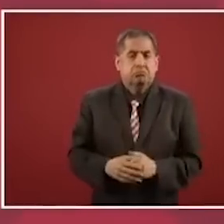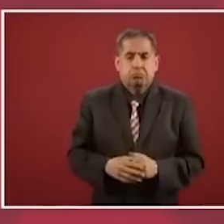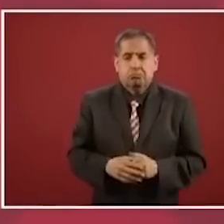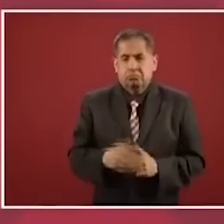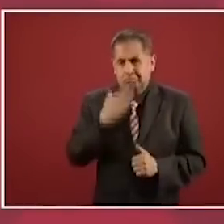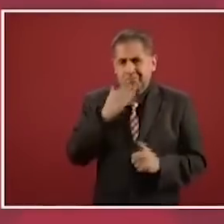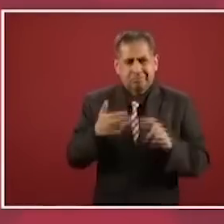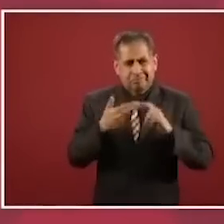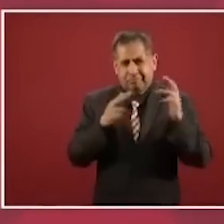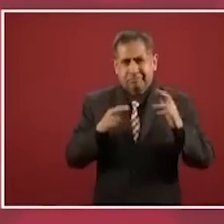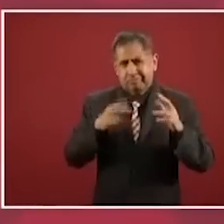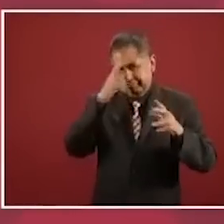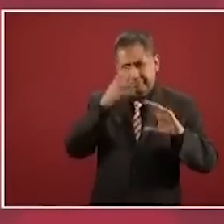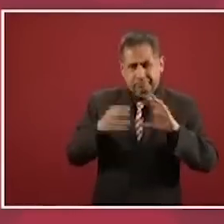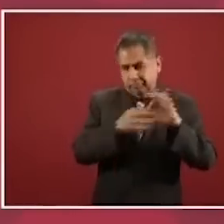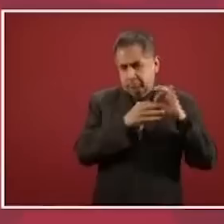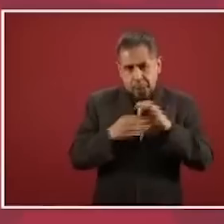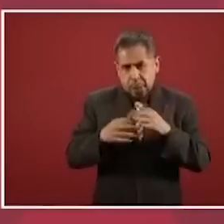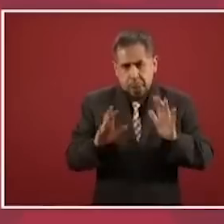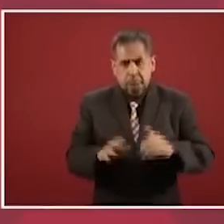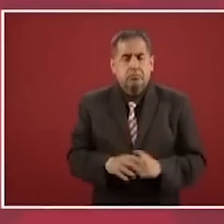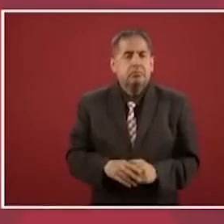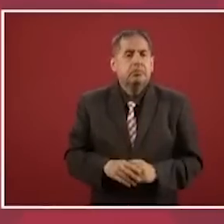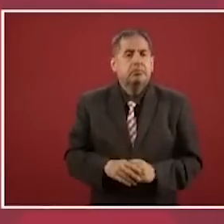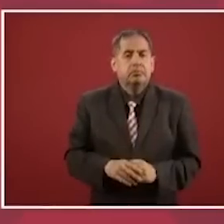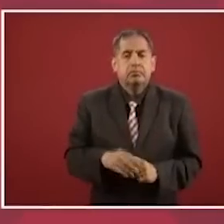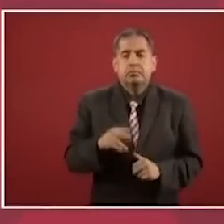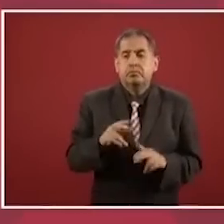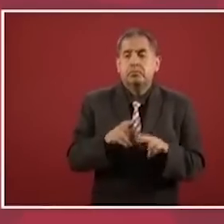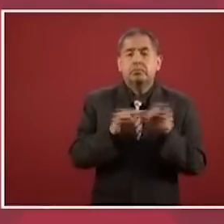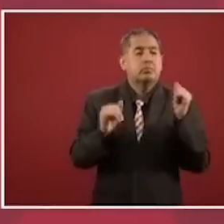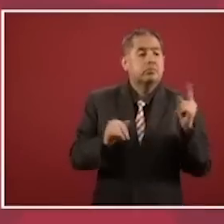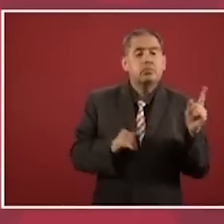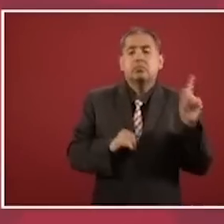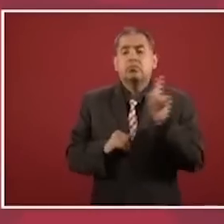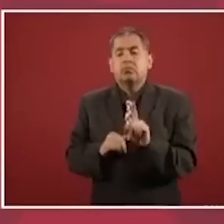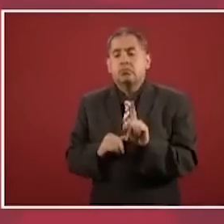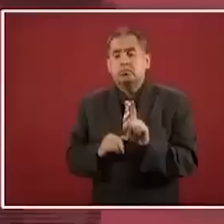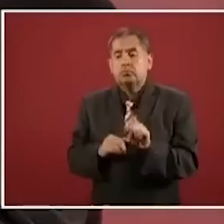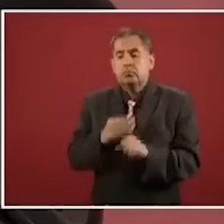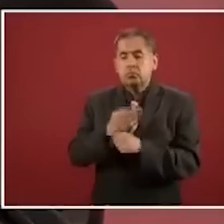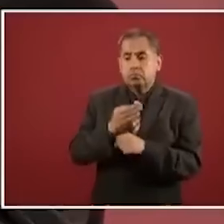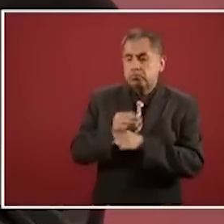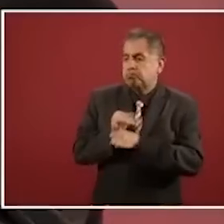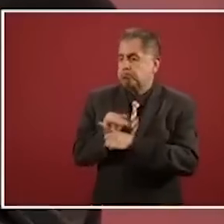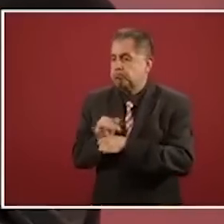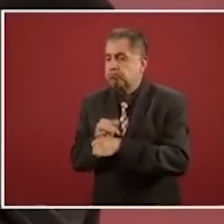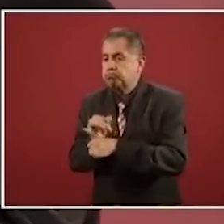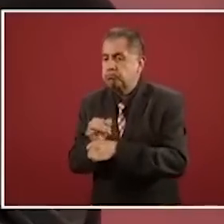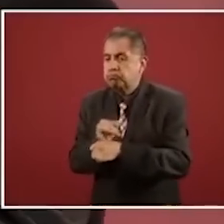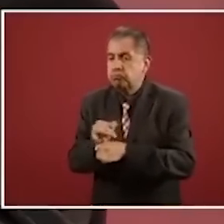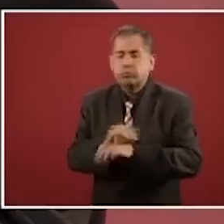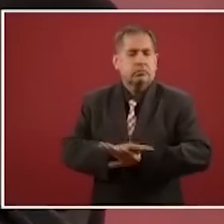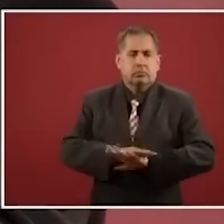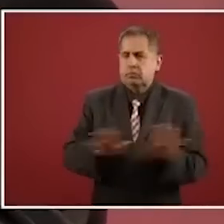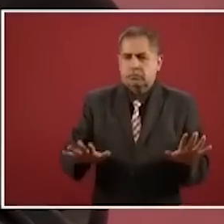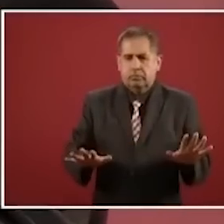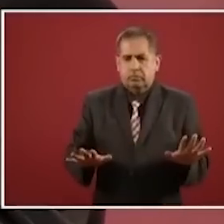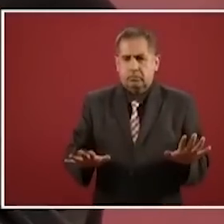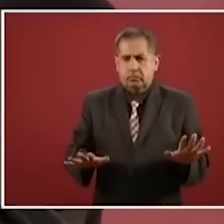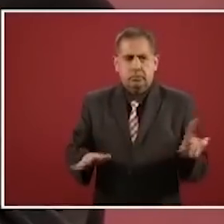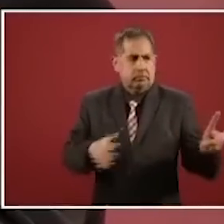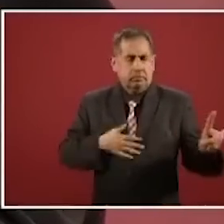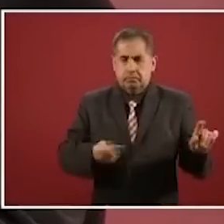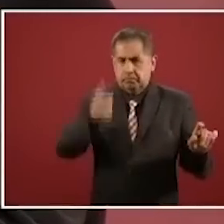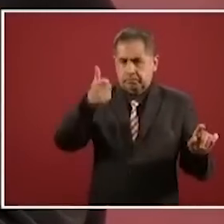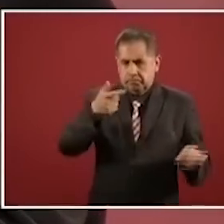relación muy compleja con Estados Unidos. Ninguno de ellos está en este momento haciendo inspecciones a nada que la autoridad mexicana no